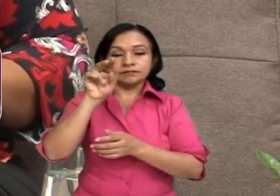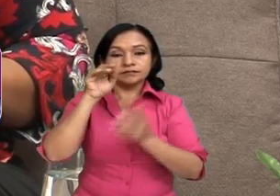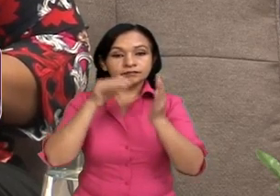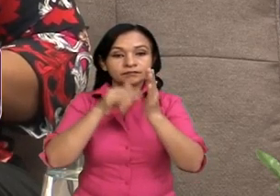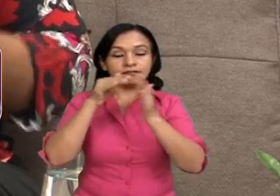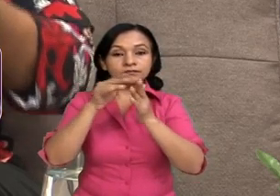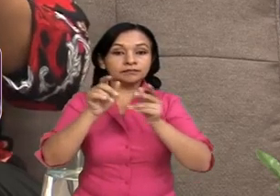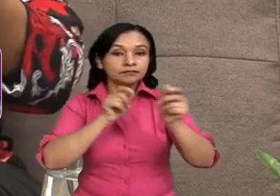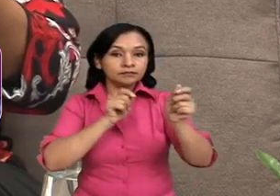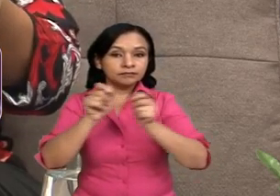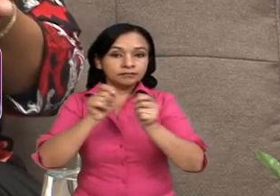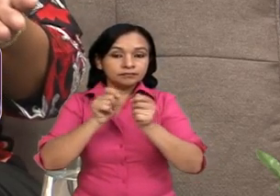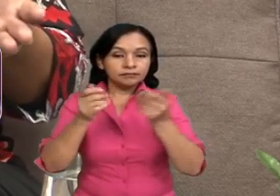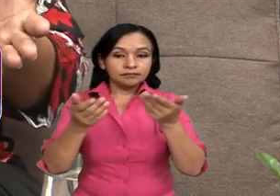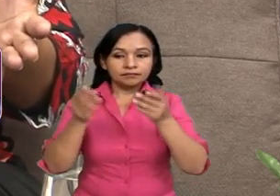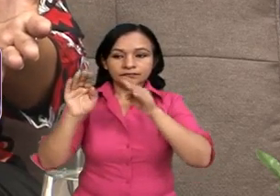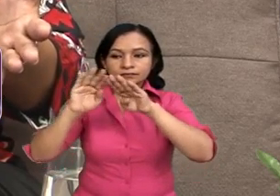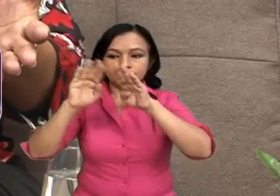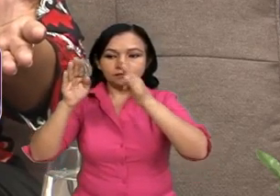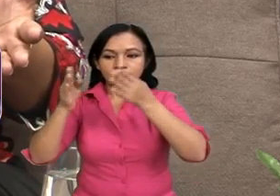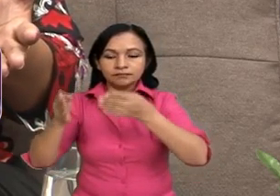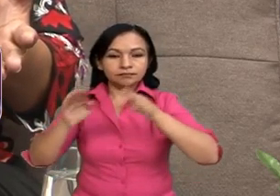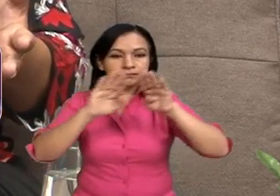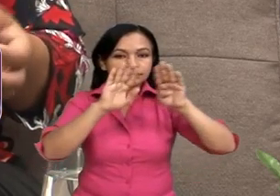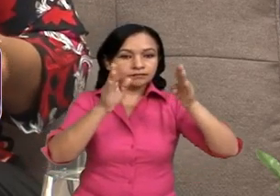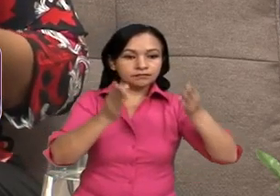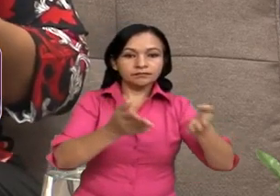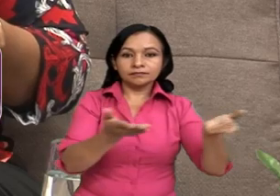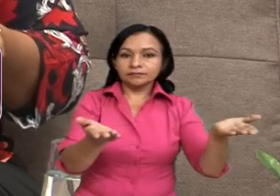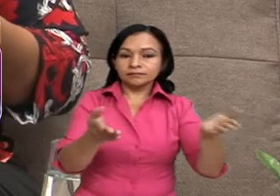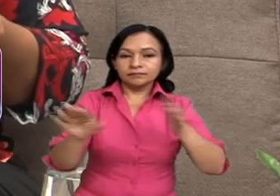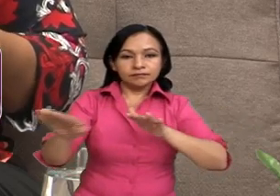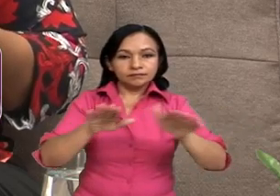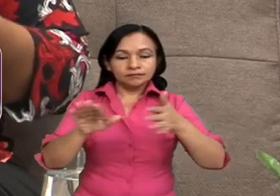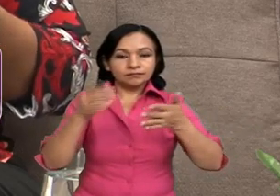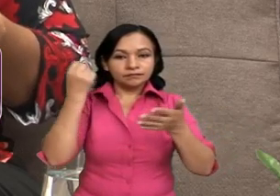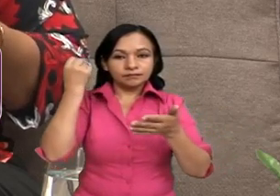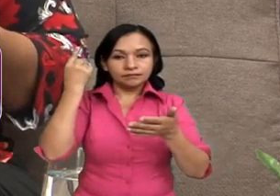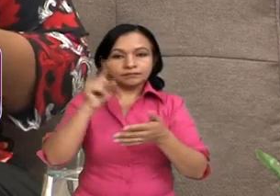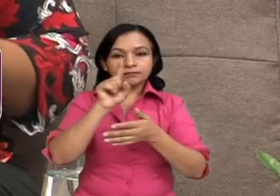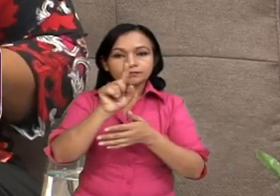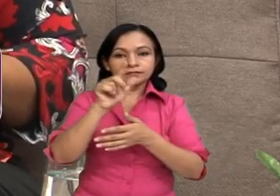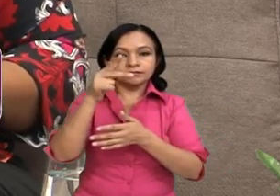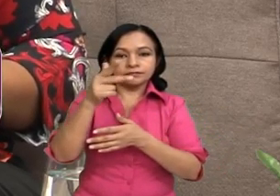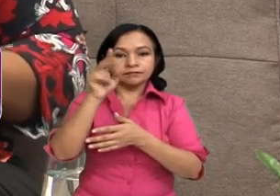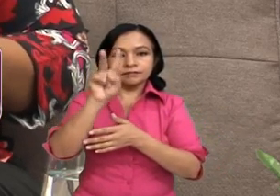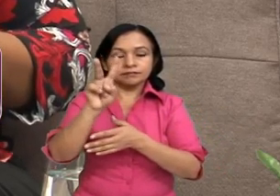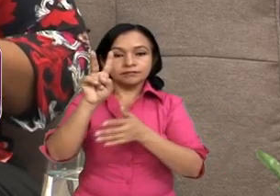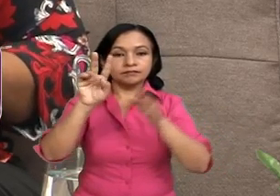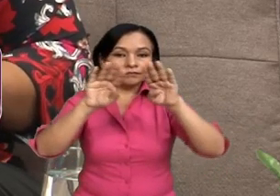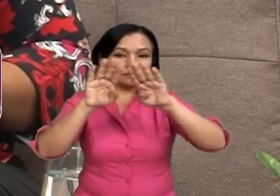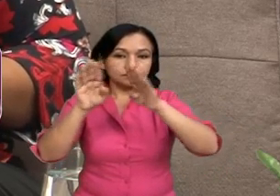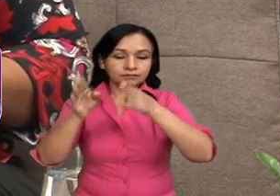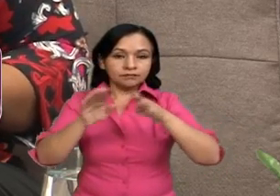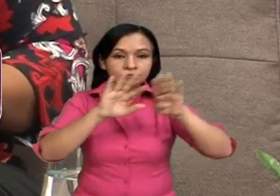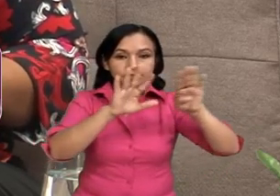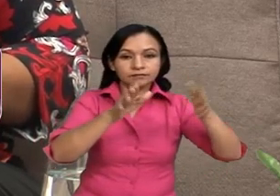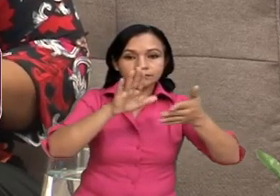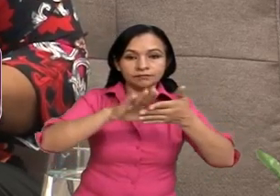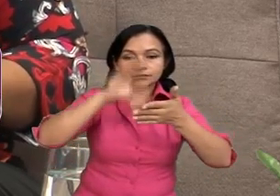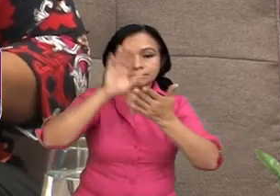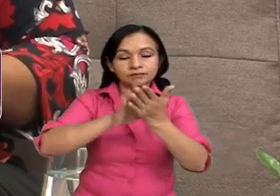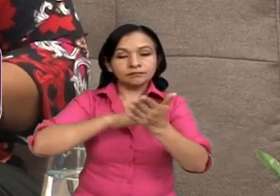dólares. Entonces, y ahí están las mujeres, en su gran mayoría. No podríamos entender que 182.000 mujeres se capitalizaron con